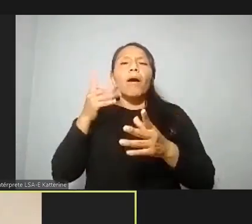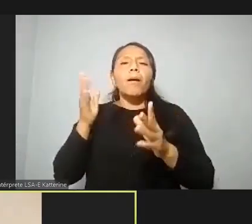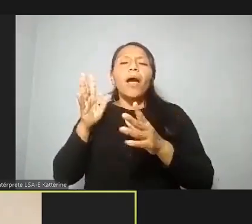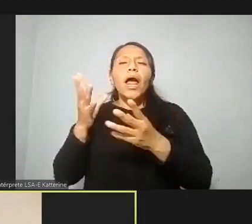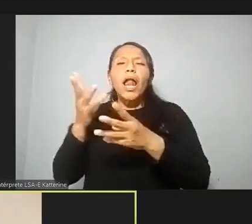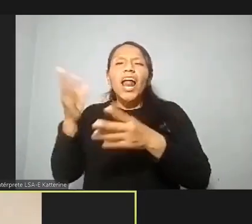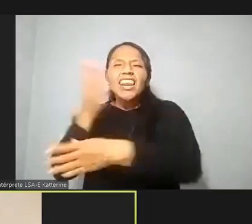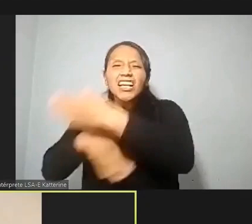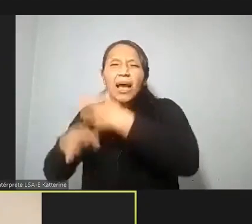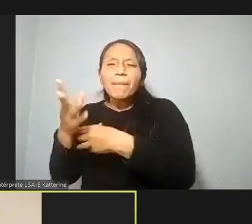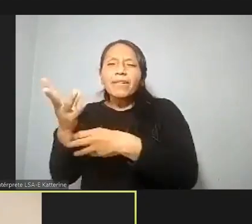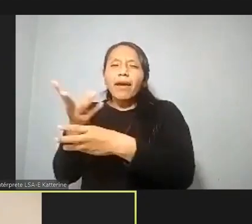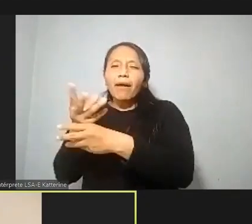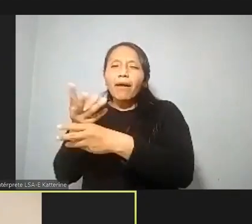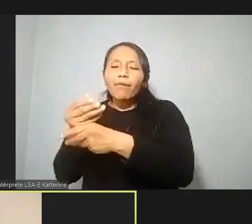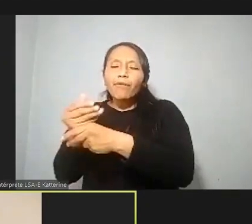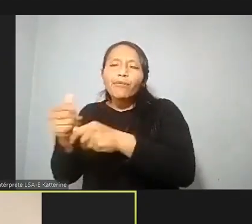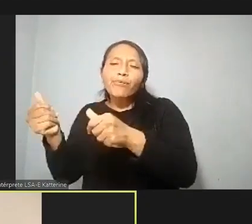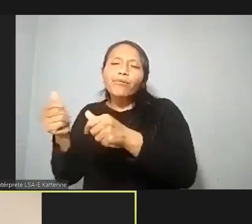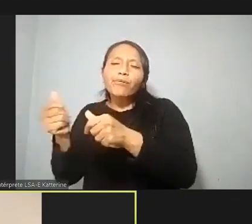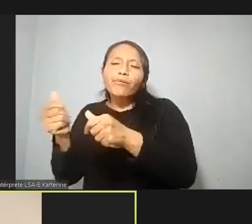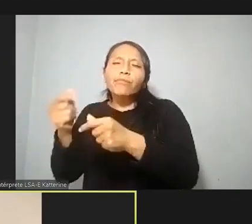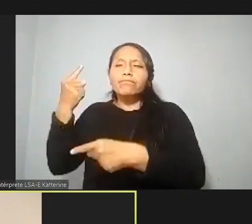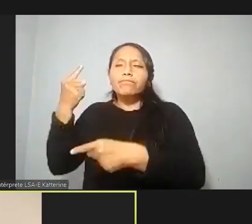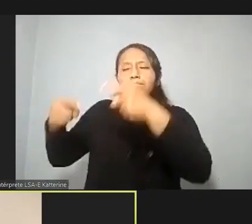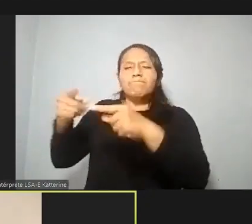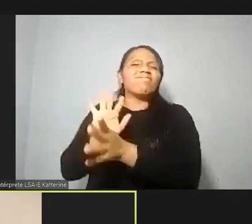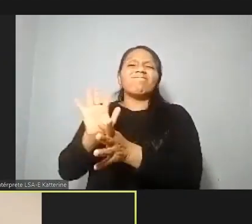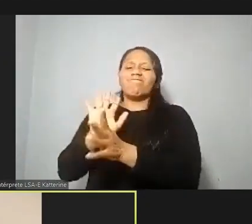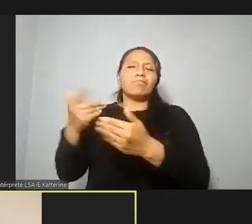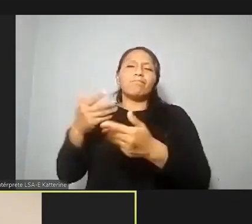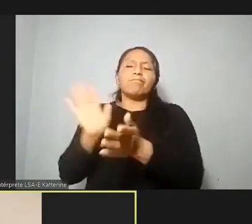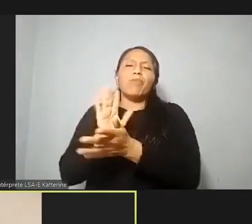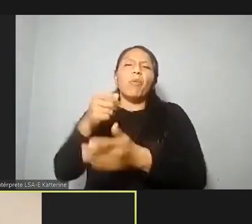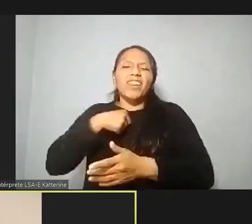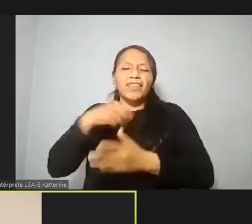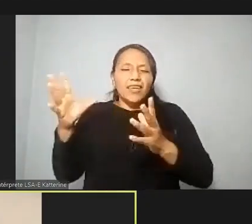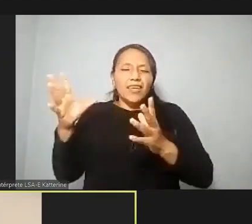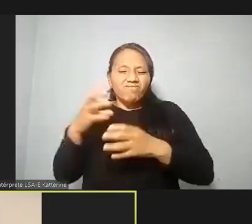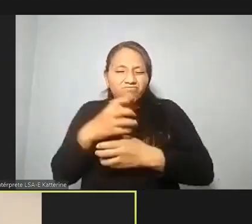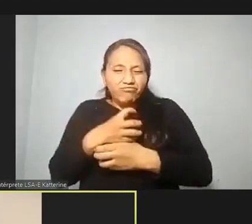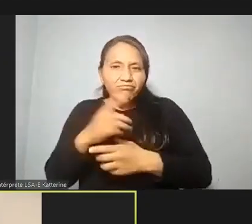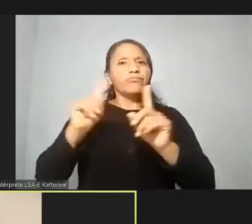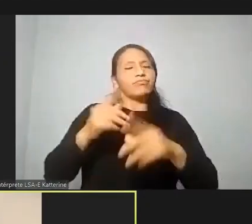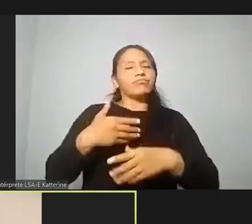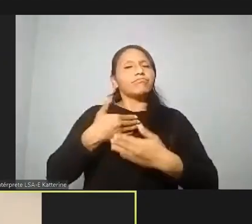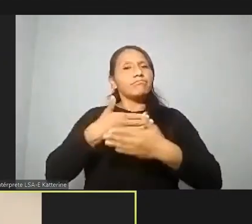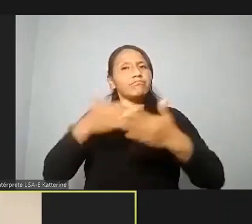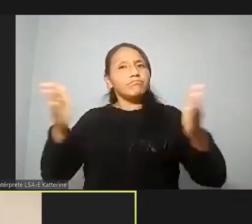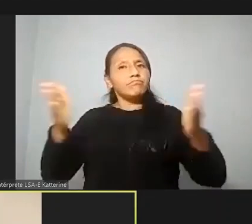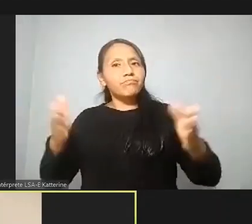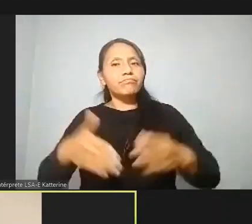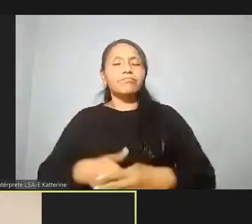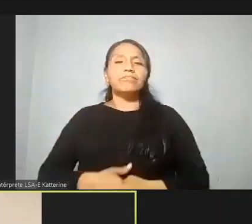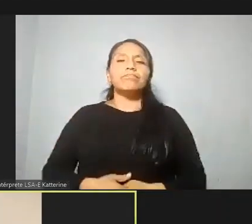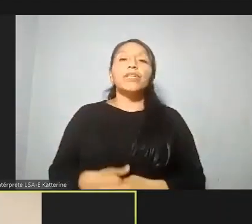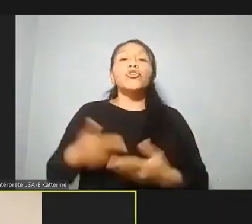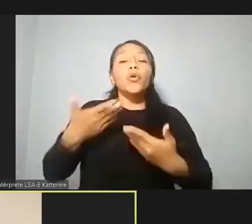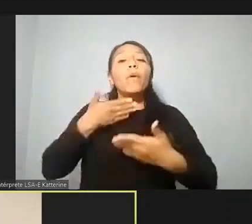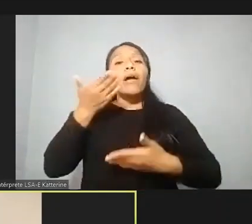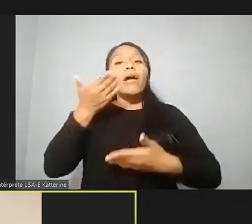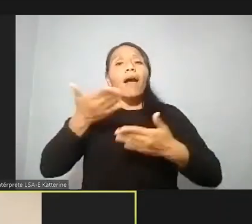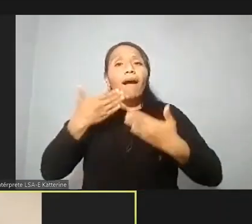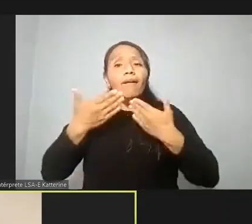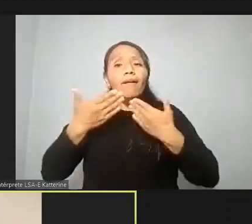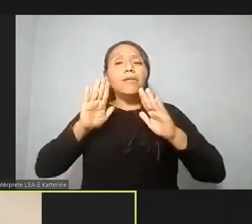una reducción de nuestra identidad. Voy a hablar levemente pausado para que